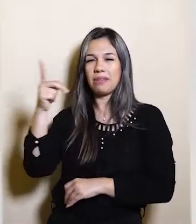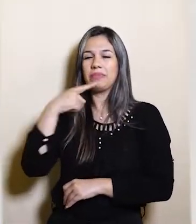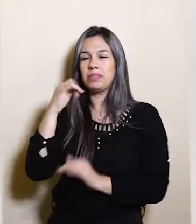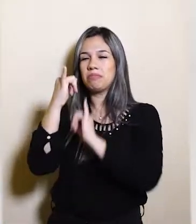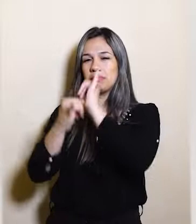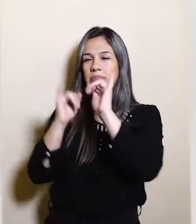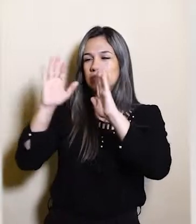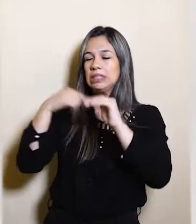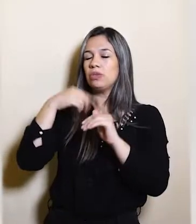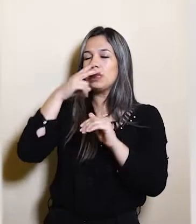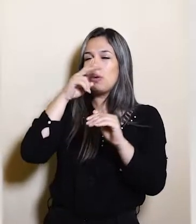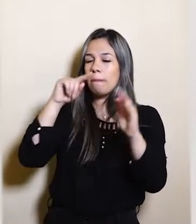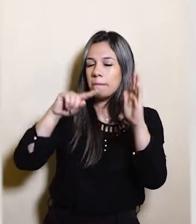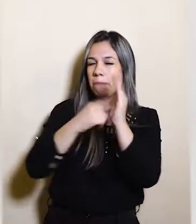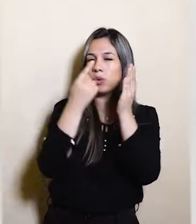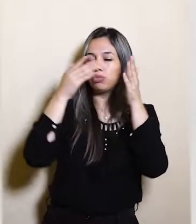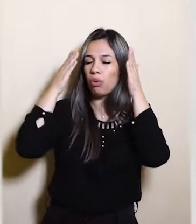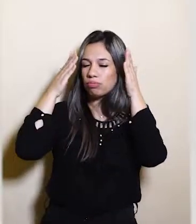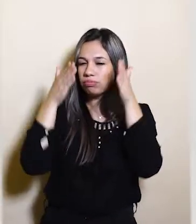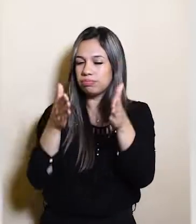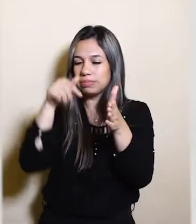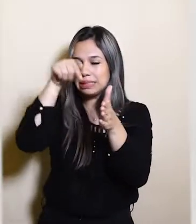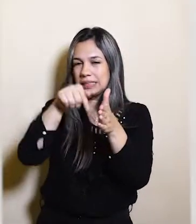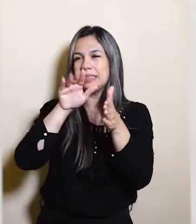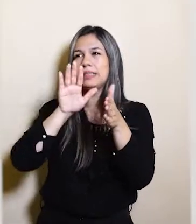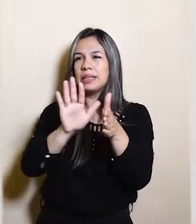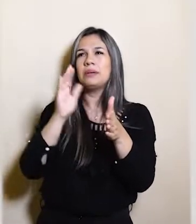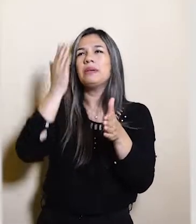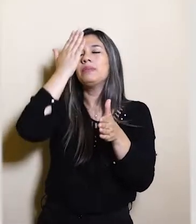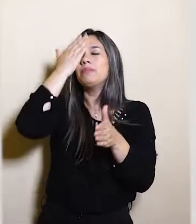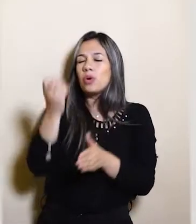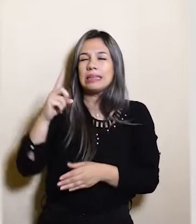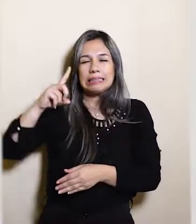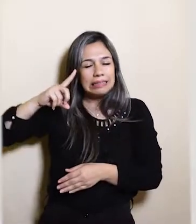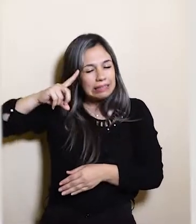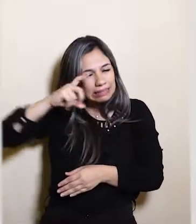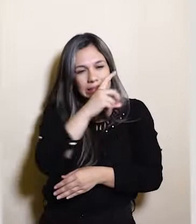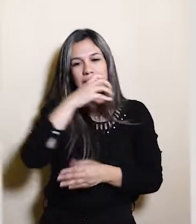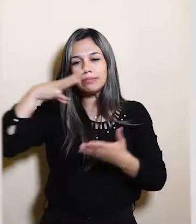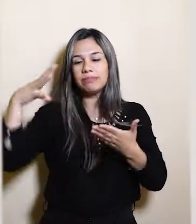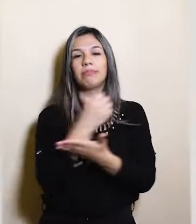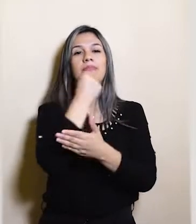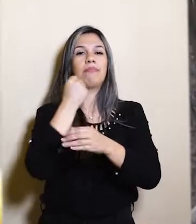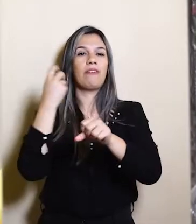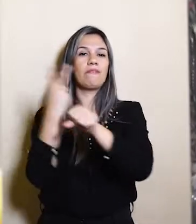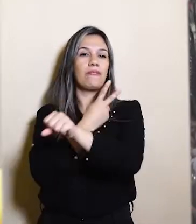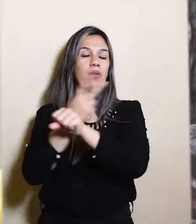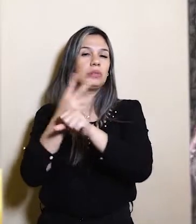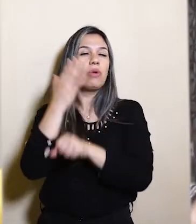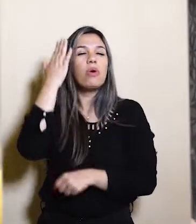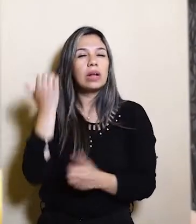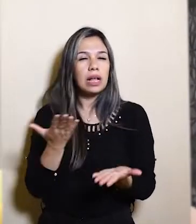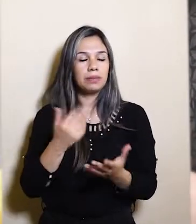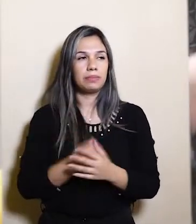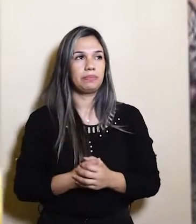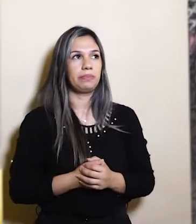focalizarnos en esta cuestión. ¿Por qué cuesta tanto detectar los casos de abusos en niños y en niñas? Menchi, cuesta